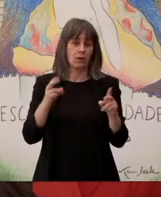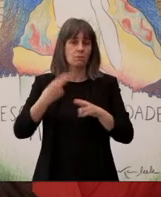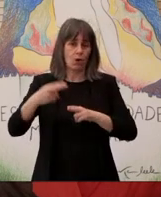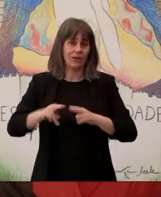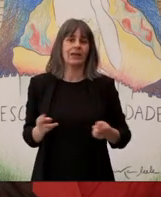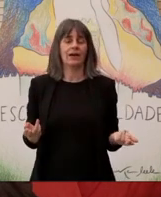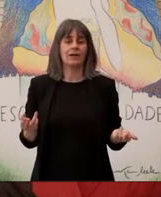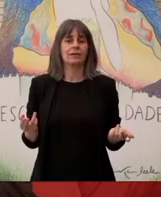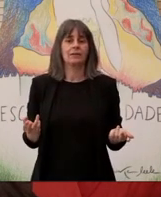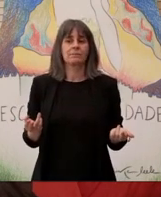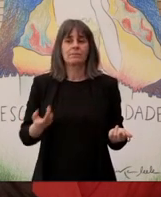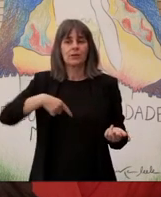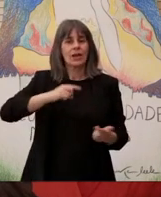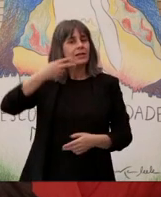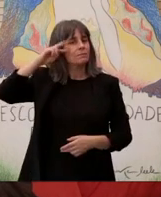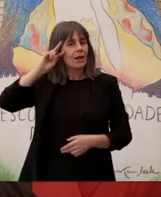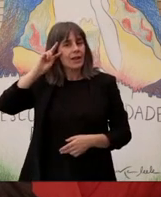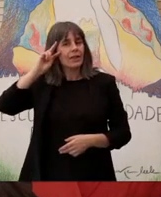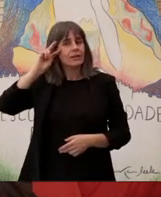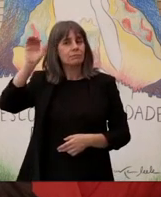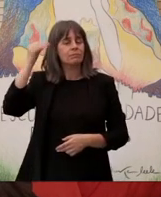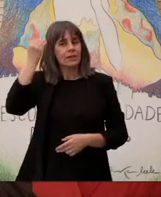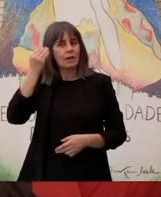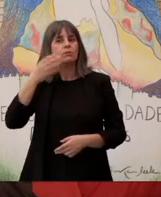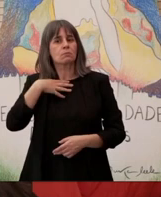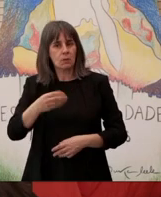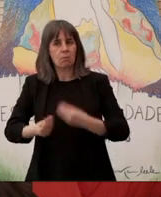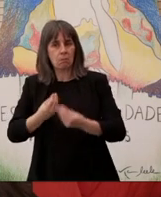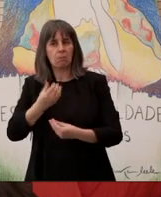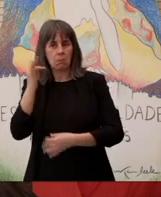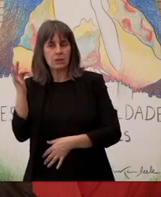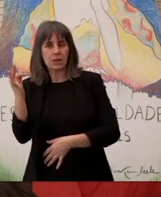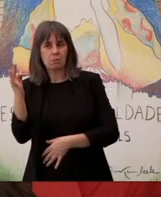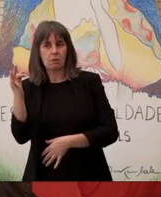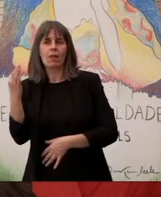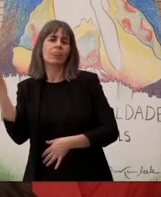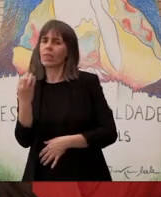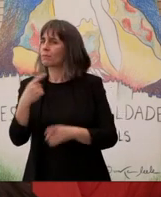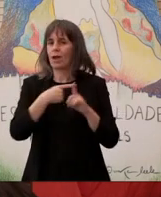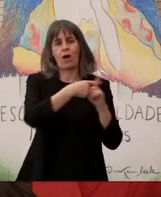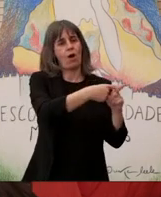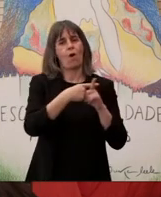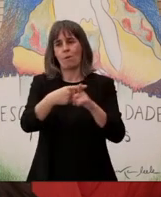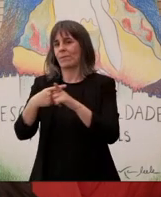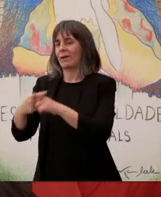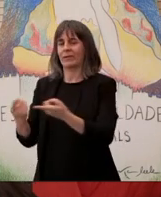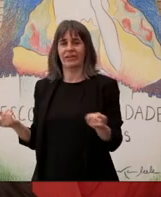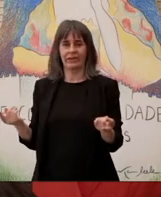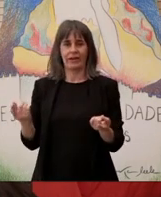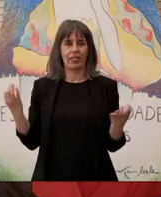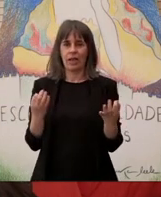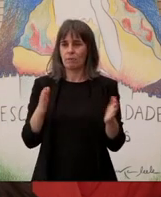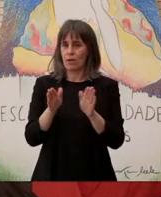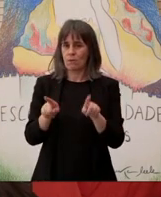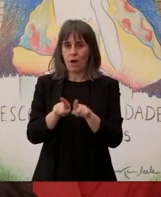experiencias que entendemos que puedan ser de buenas prácticas temulas que compartir y temulas que liberar entre todas y